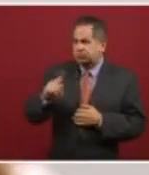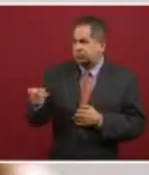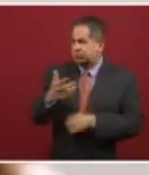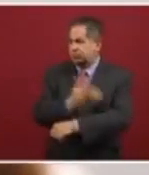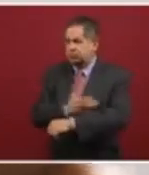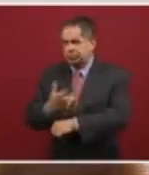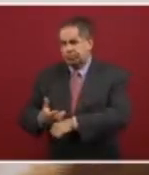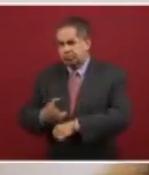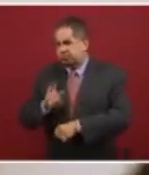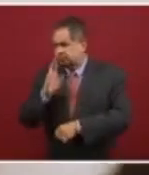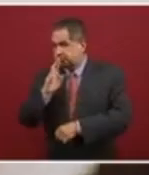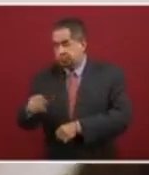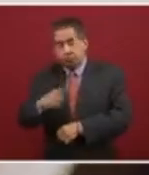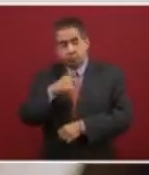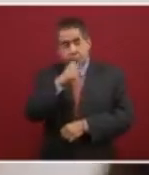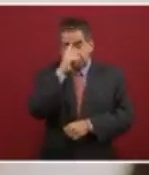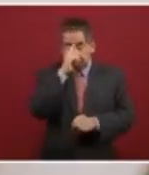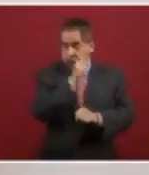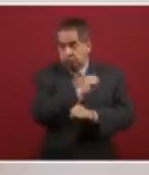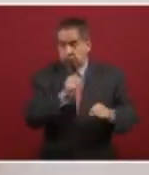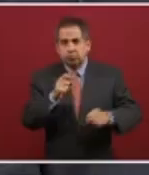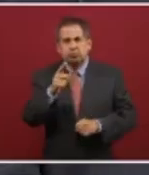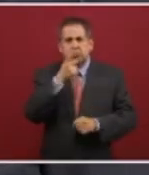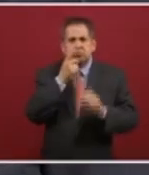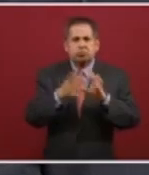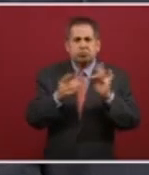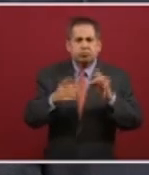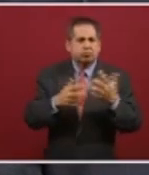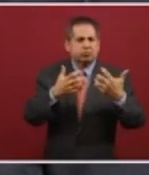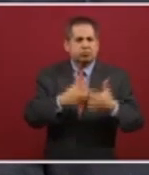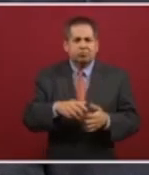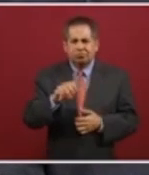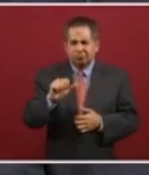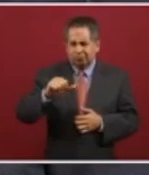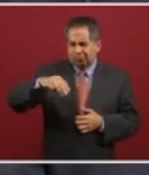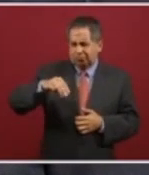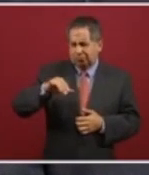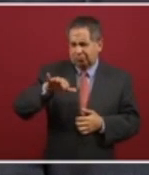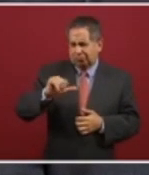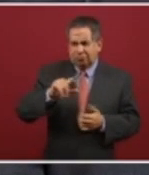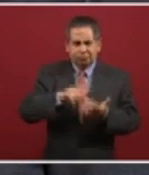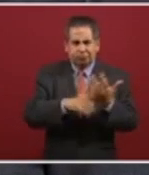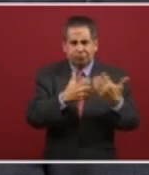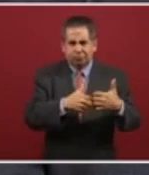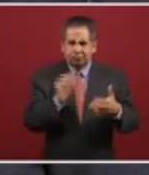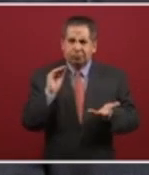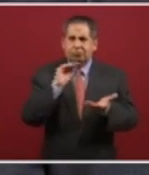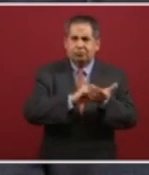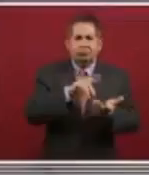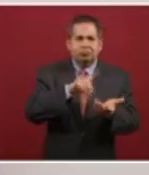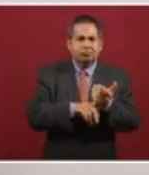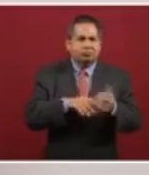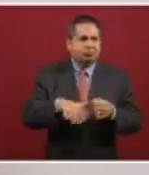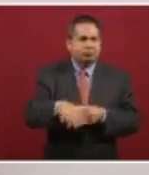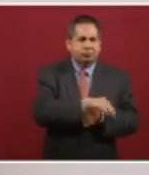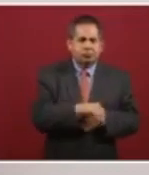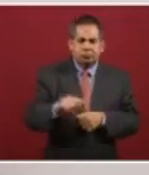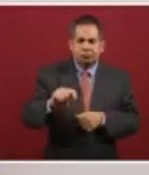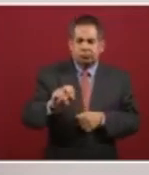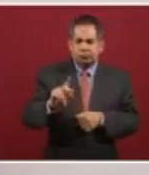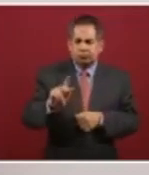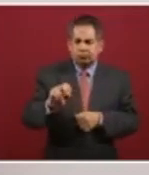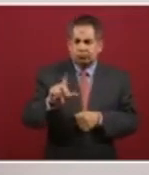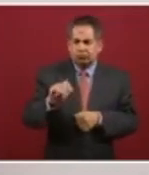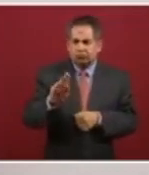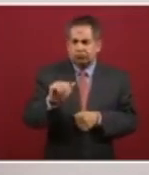compañeras hizo alusión a la planta de amoníaco que se intenta instalar en la bahía de Topolobampo. Lo